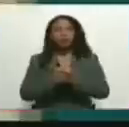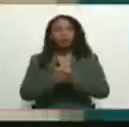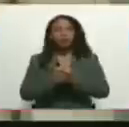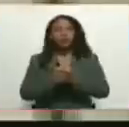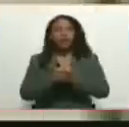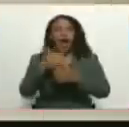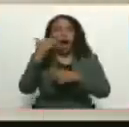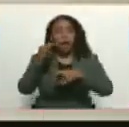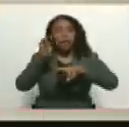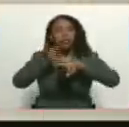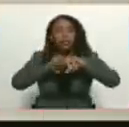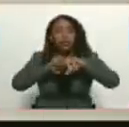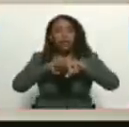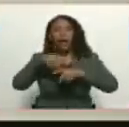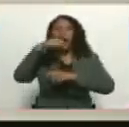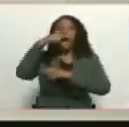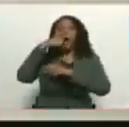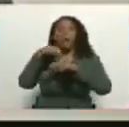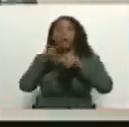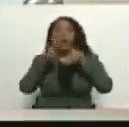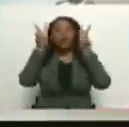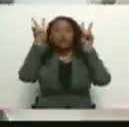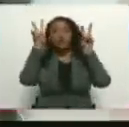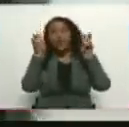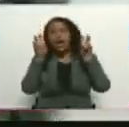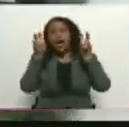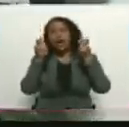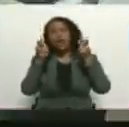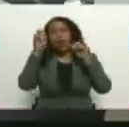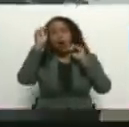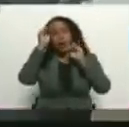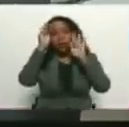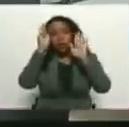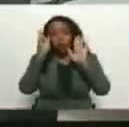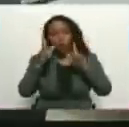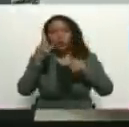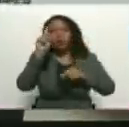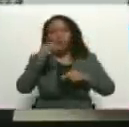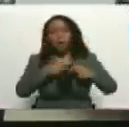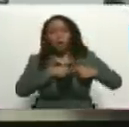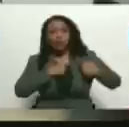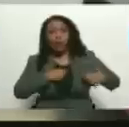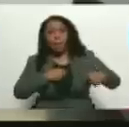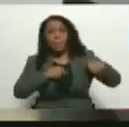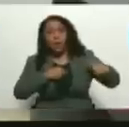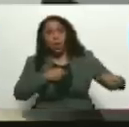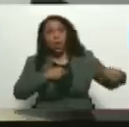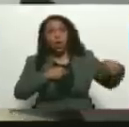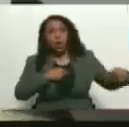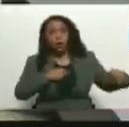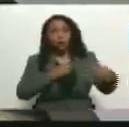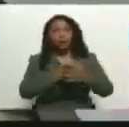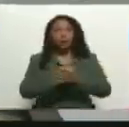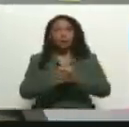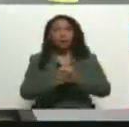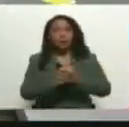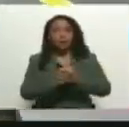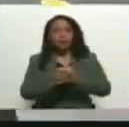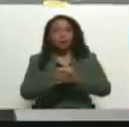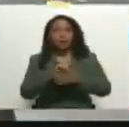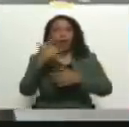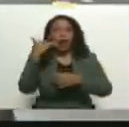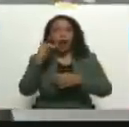sillones odontológicos nuevos, con, por supuesto, electrocardiograma, con aspiradores de glera, carros de